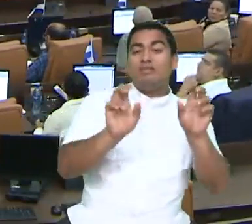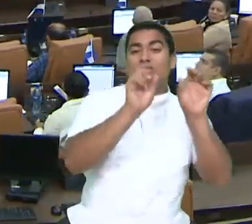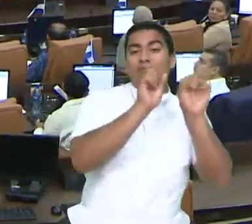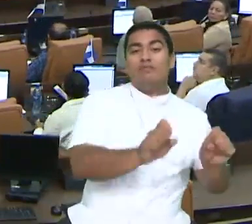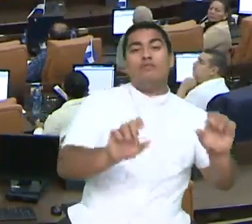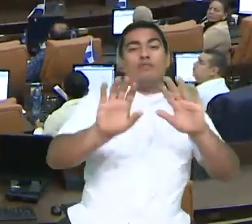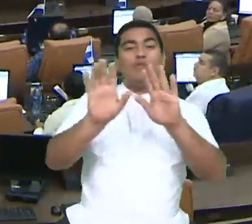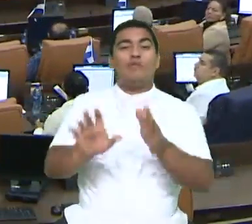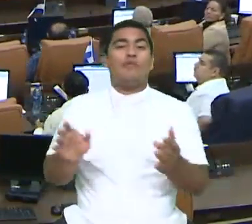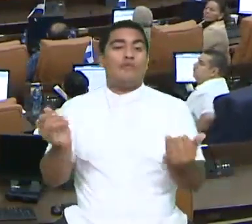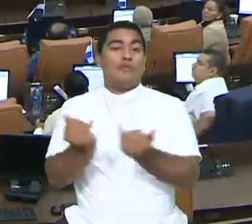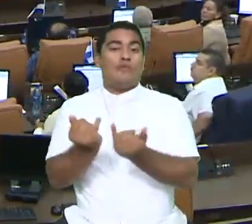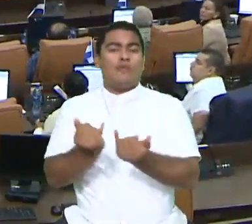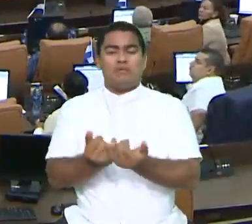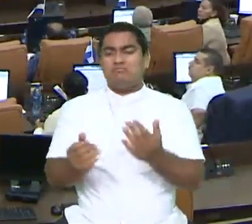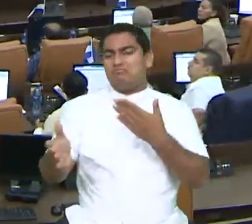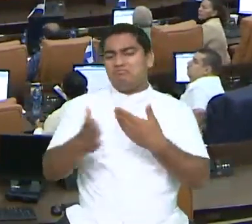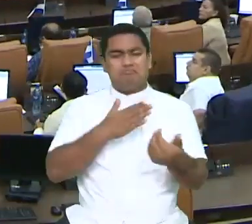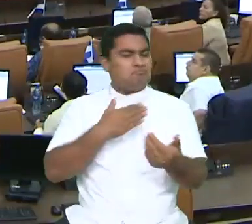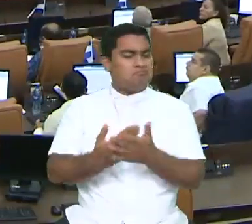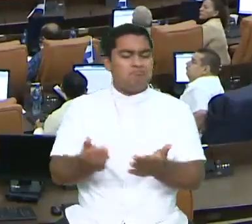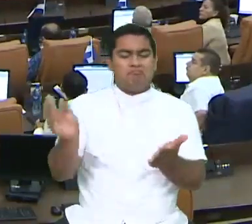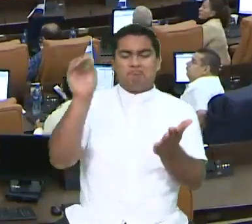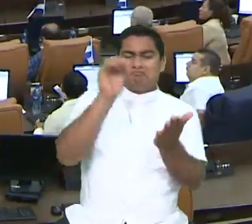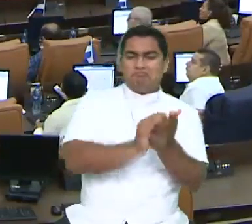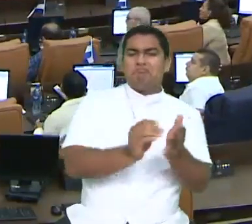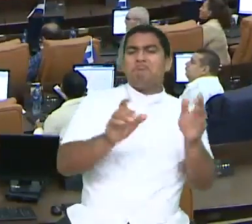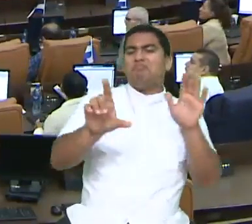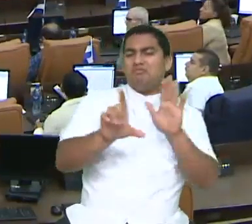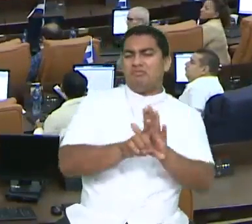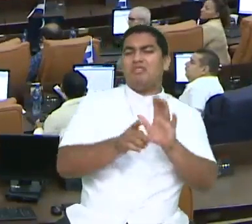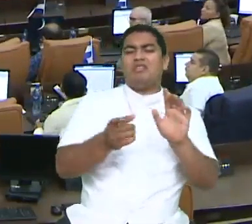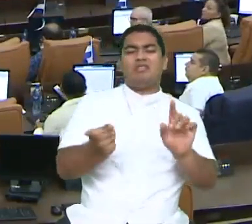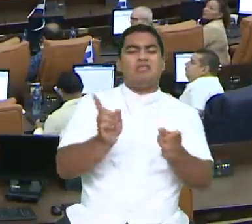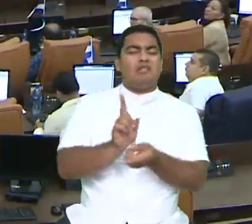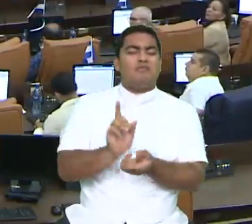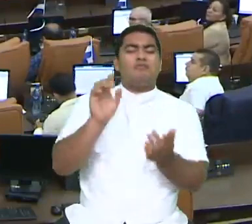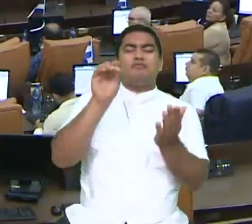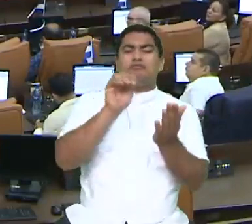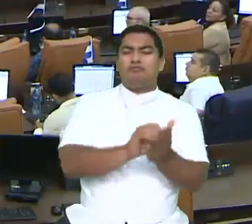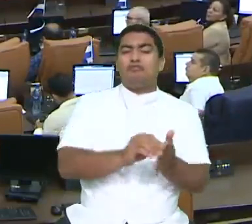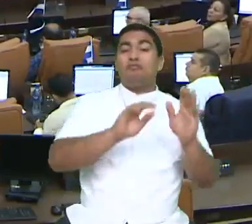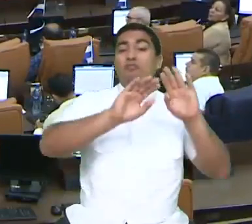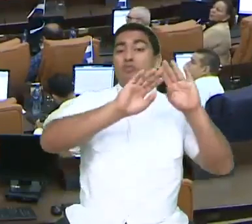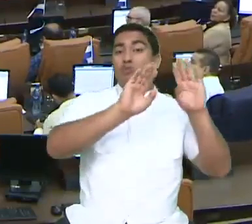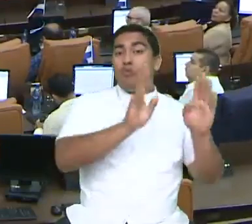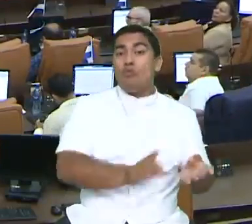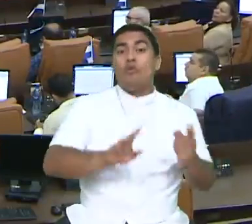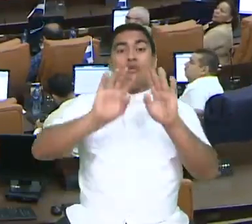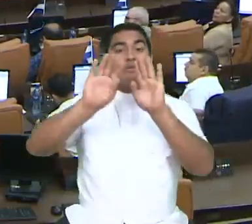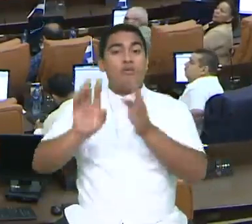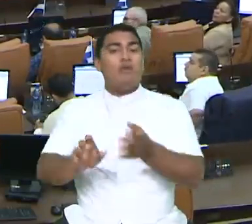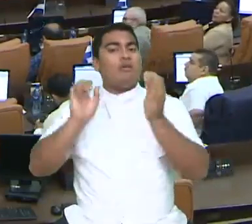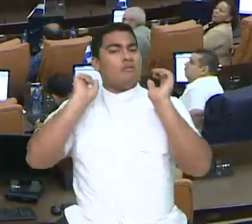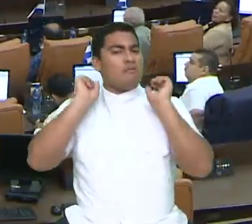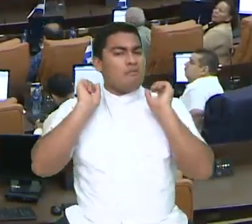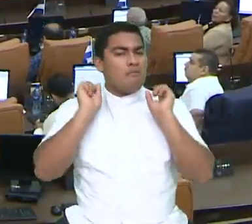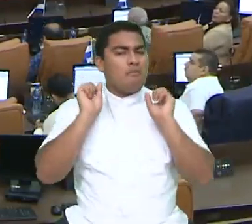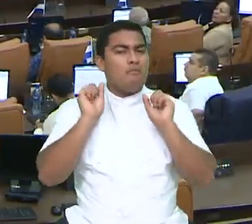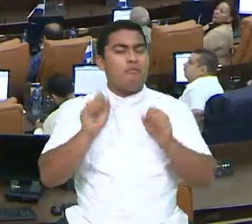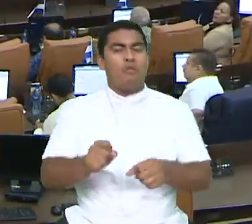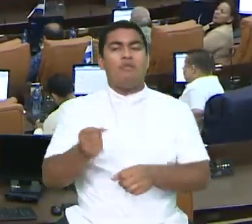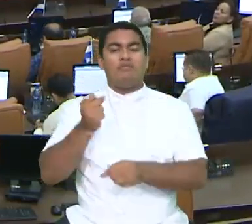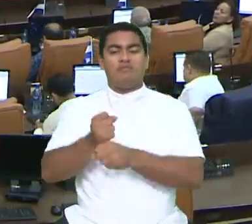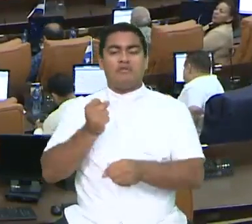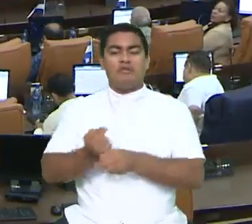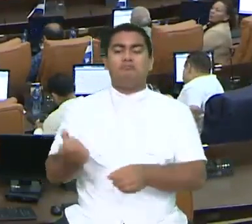Estado para garantizar la equidad de género en los cargos de designación en los poderes